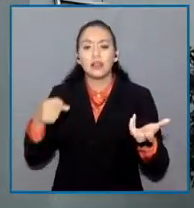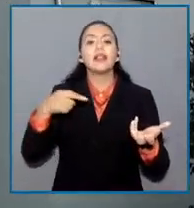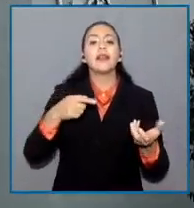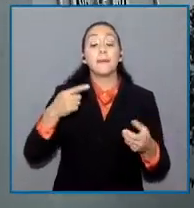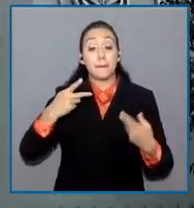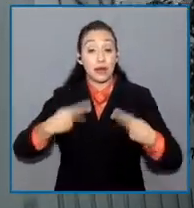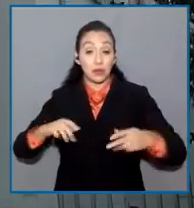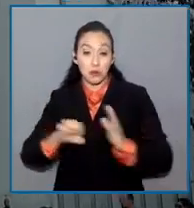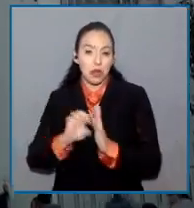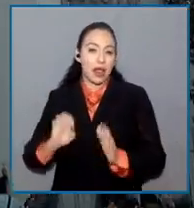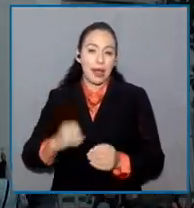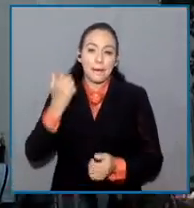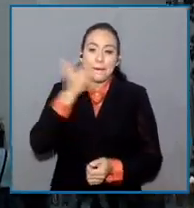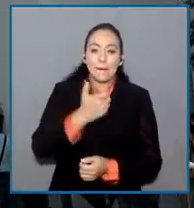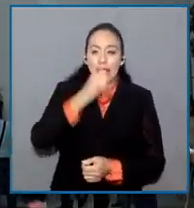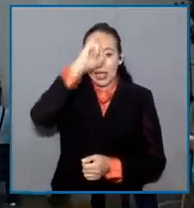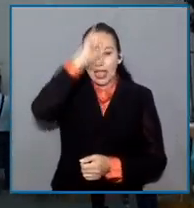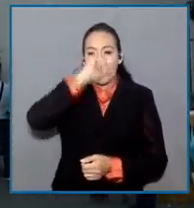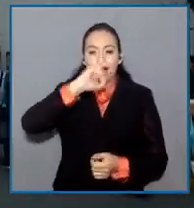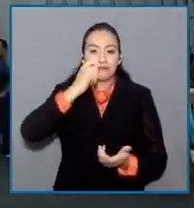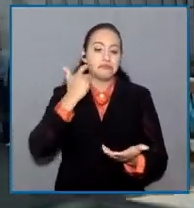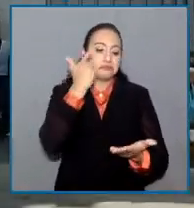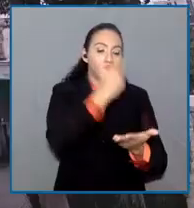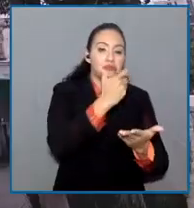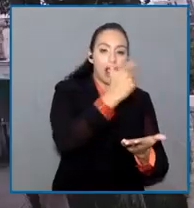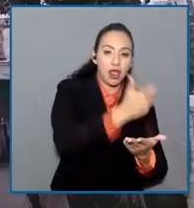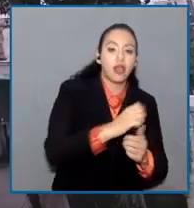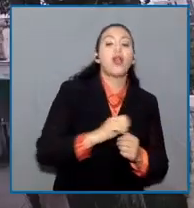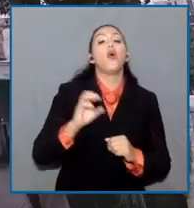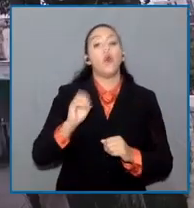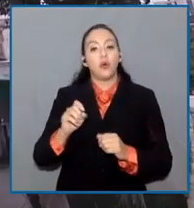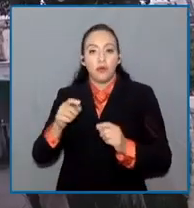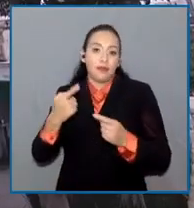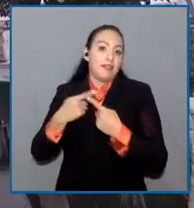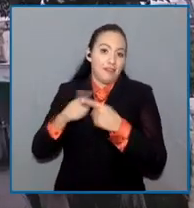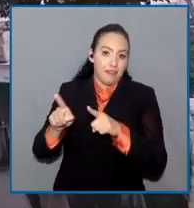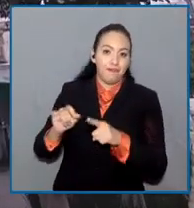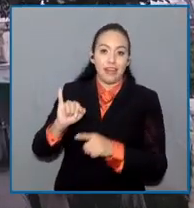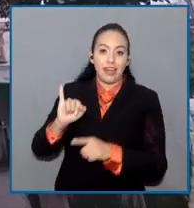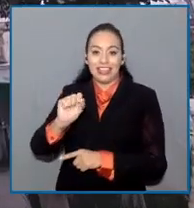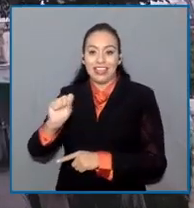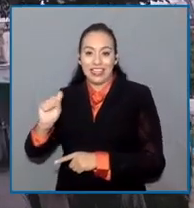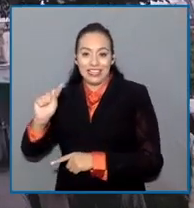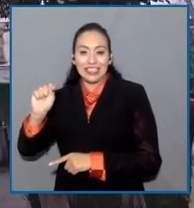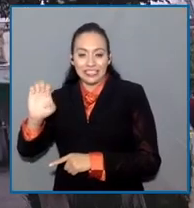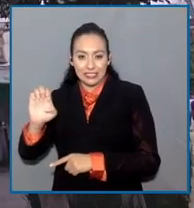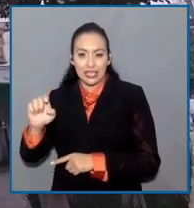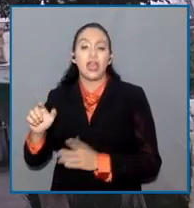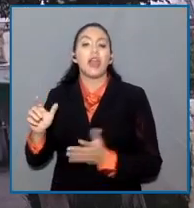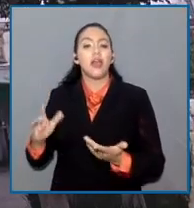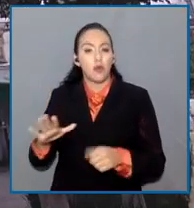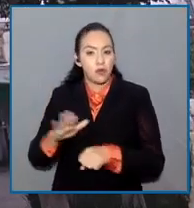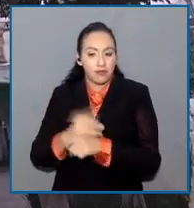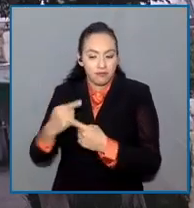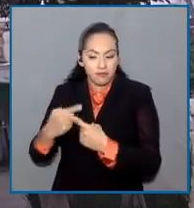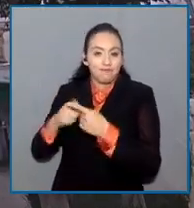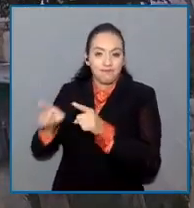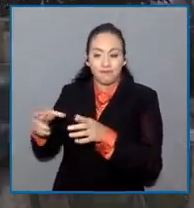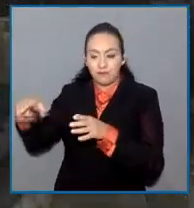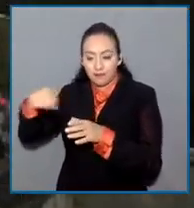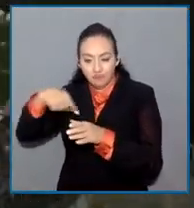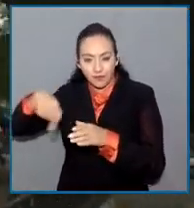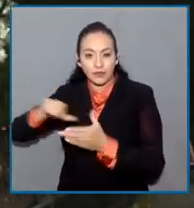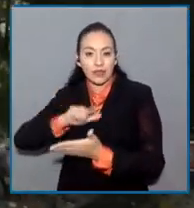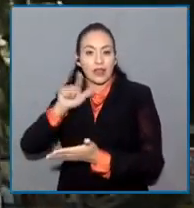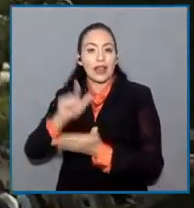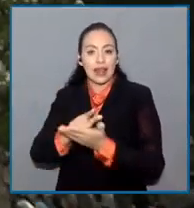se puede comparar su situación como personas físicas o morales frente a la de las dependencias o entidades del Estado reguladas en la Ley del ISSSTE. Para el